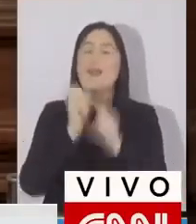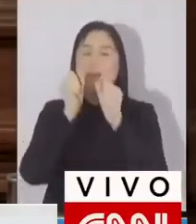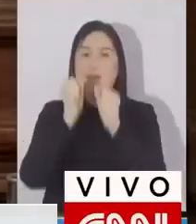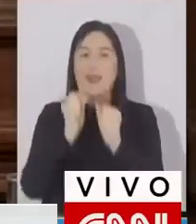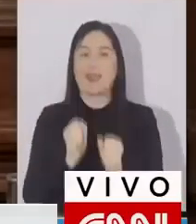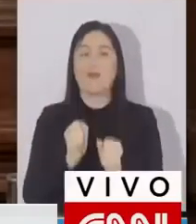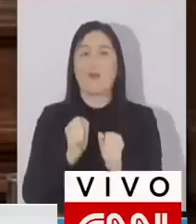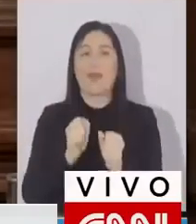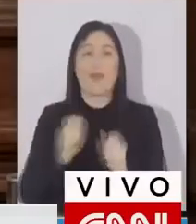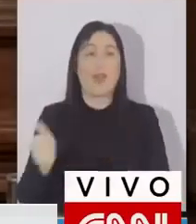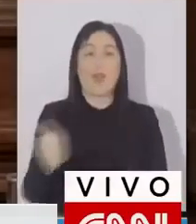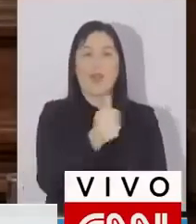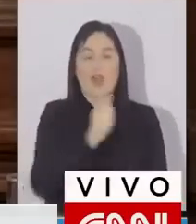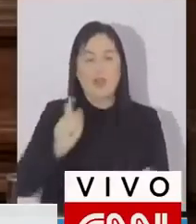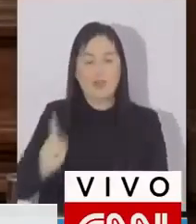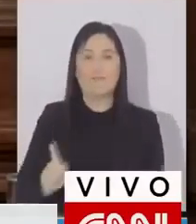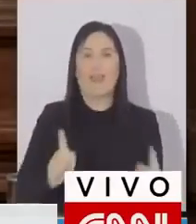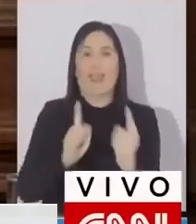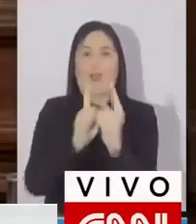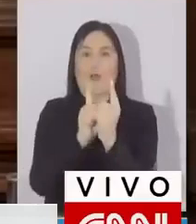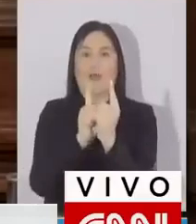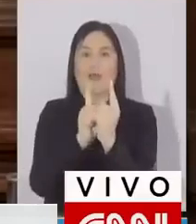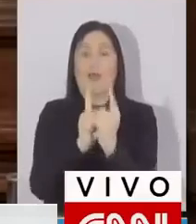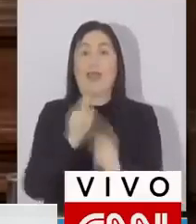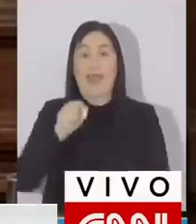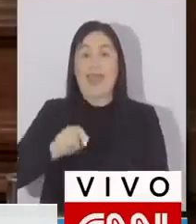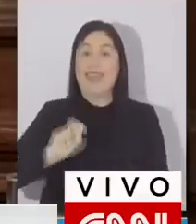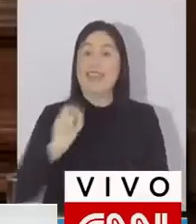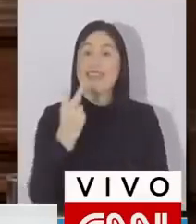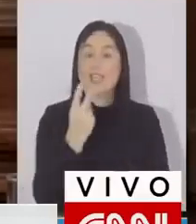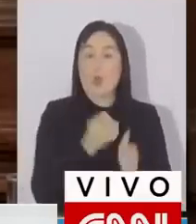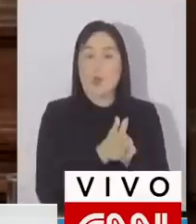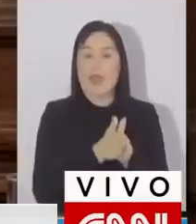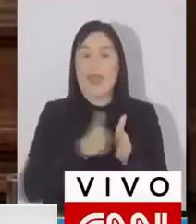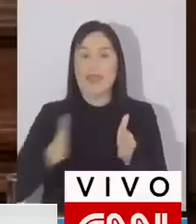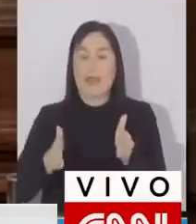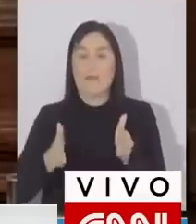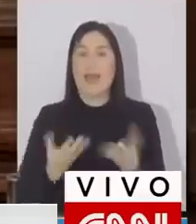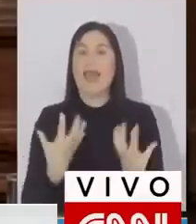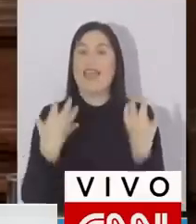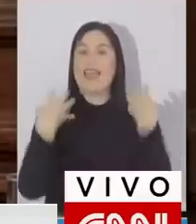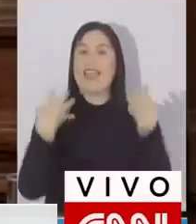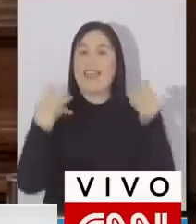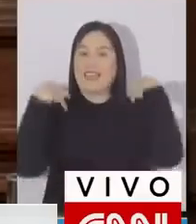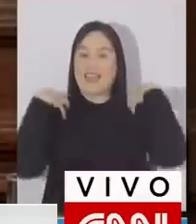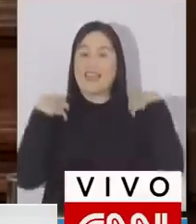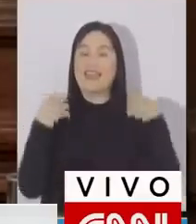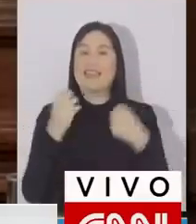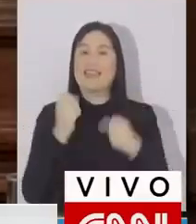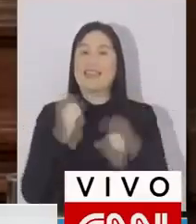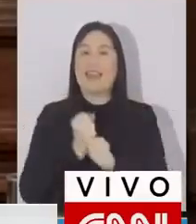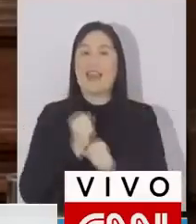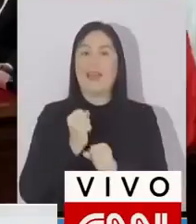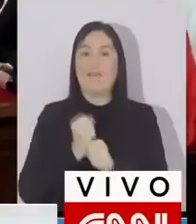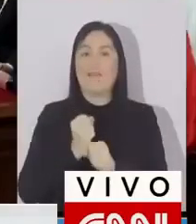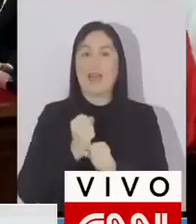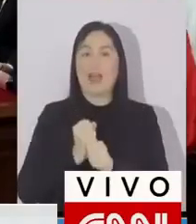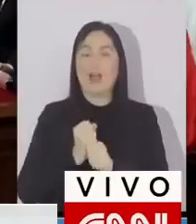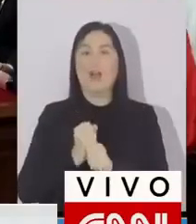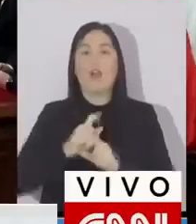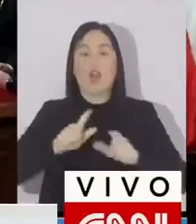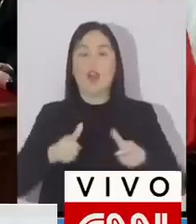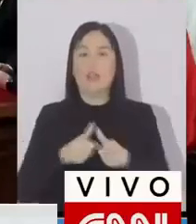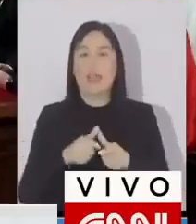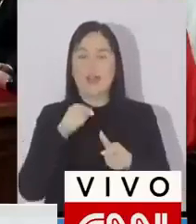en esta segunda etapa es deber de los consejeros analizar críticamente este texto y procesar las diferencias que tenemos